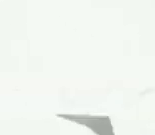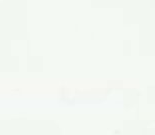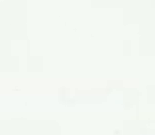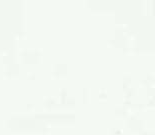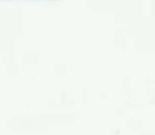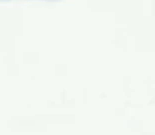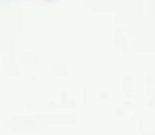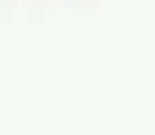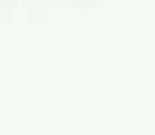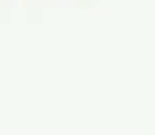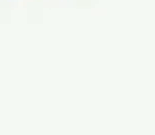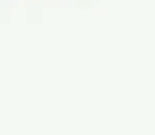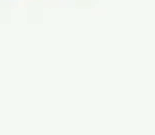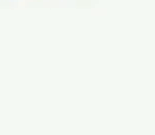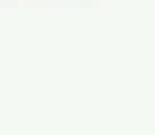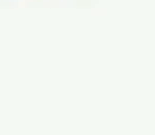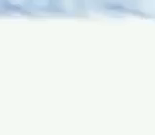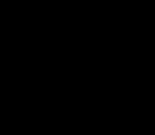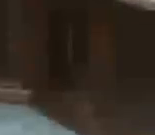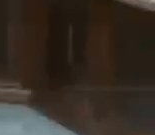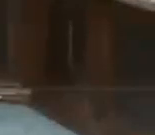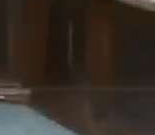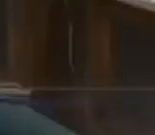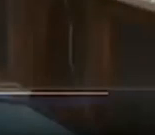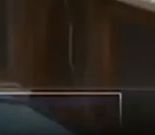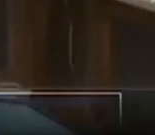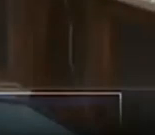Noticiero Ciudadano.